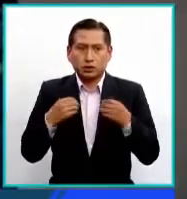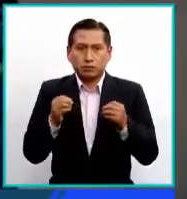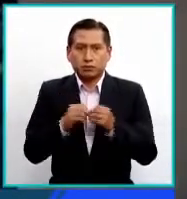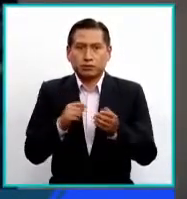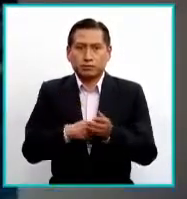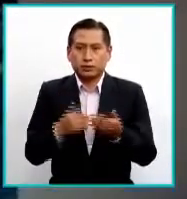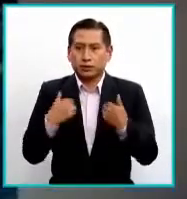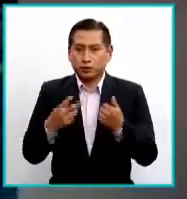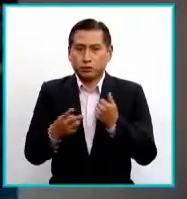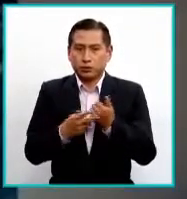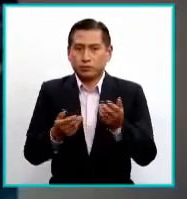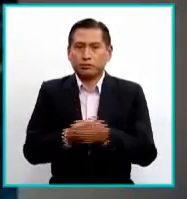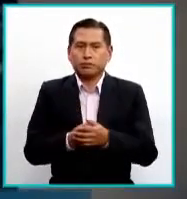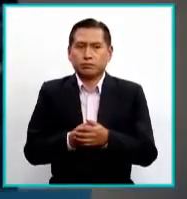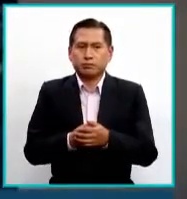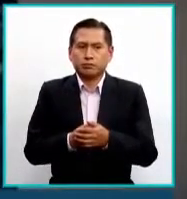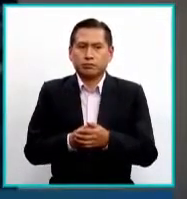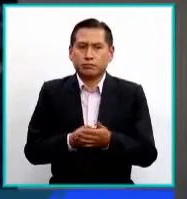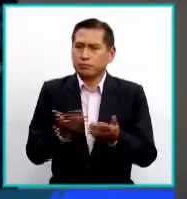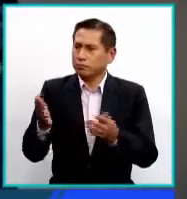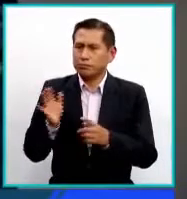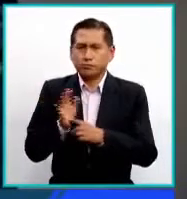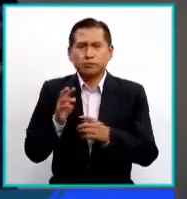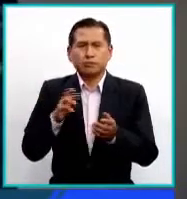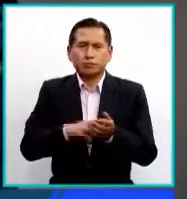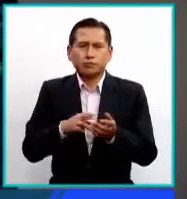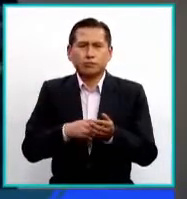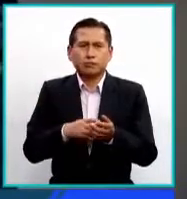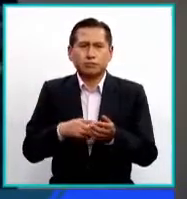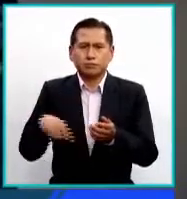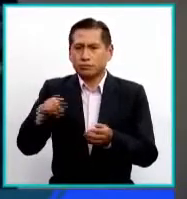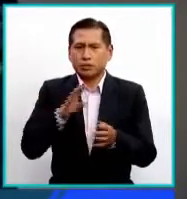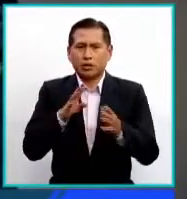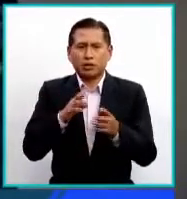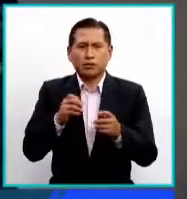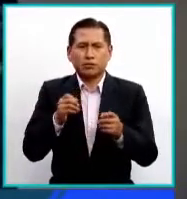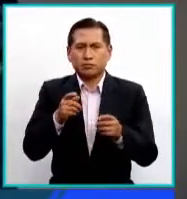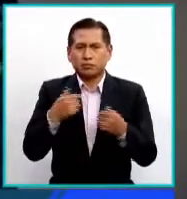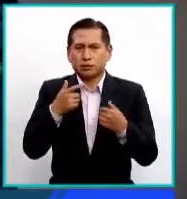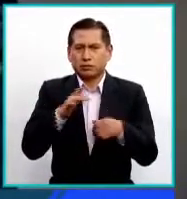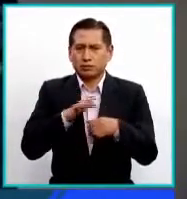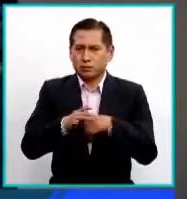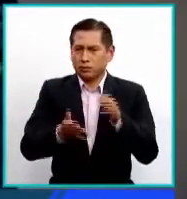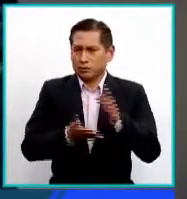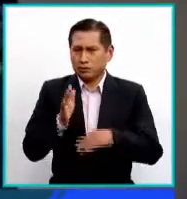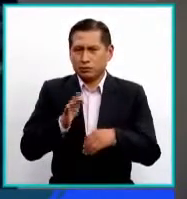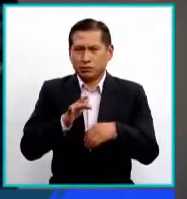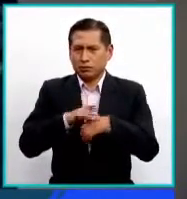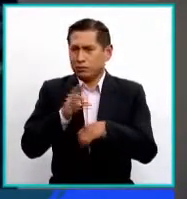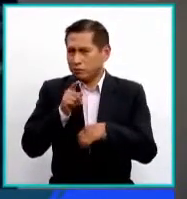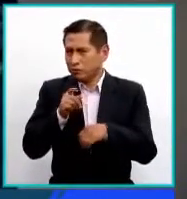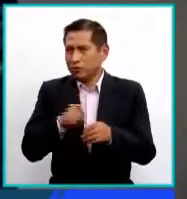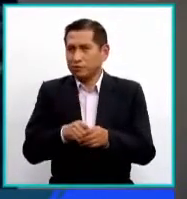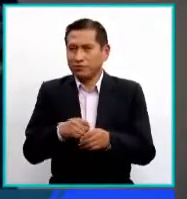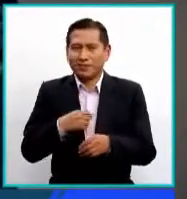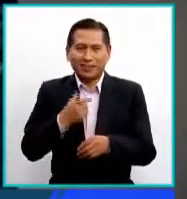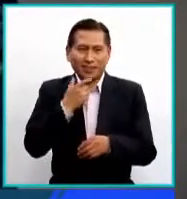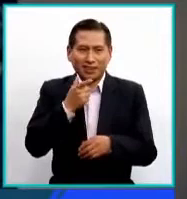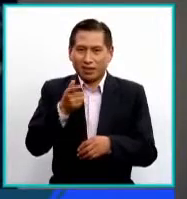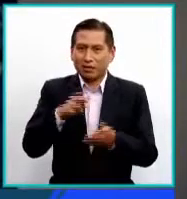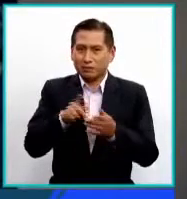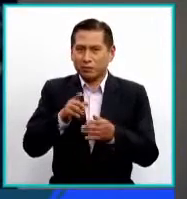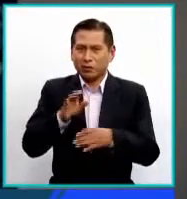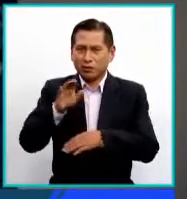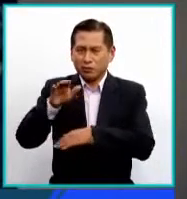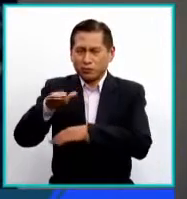tenemos por ahí guardado. Y esta es una imagen que un poco refuta lo que habías dicho antes, que te ibas temprano. Es una imagen que demuestra que hasta altas